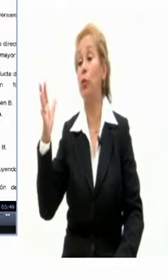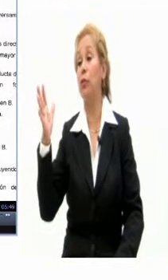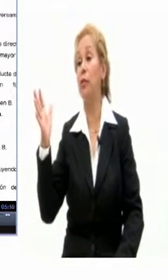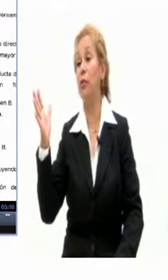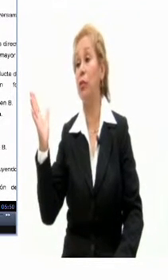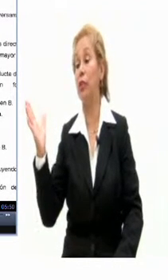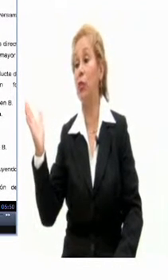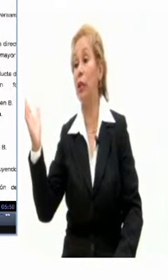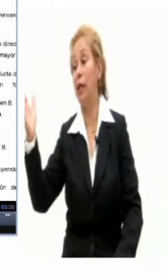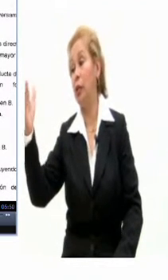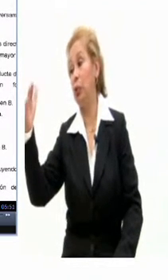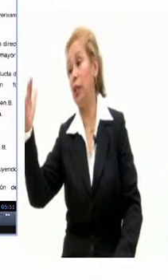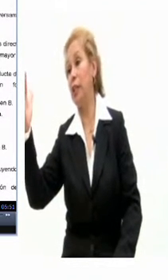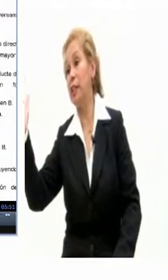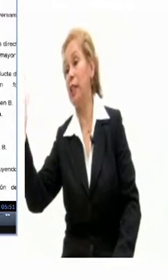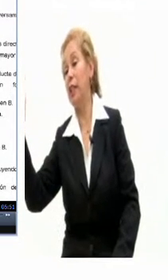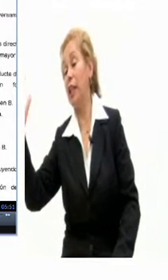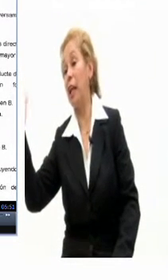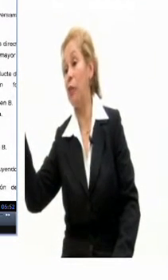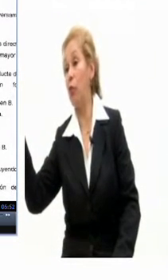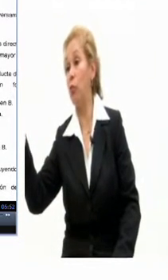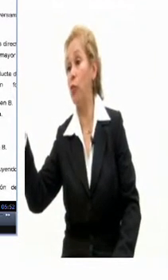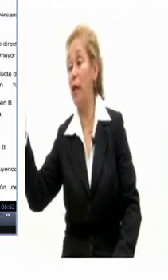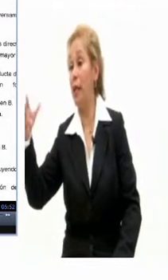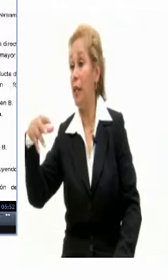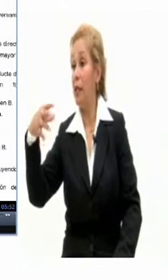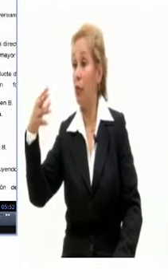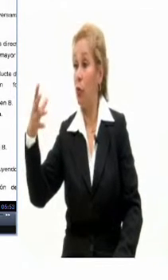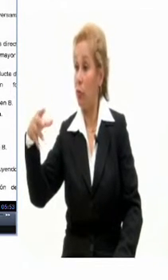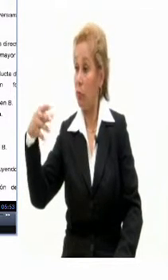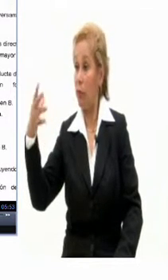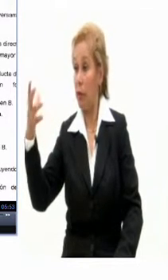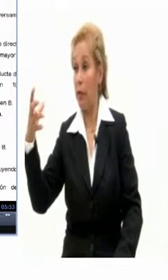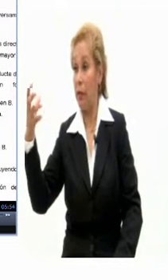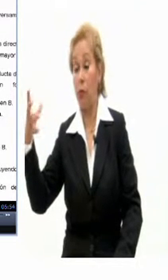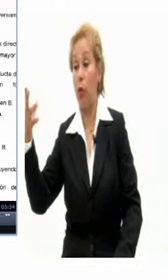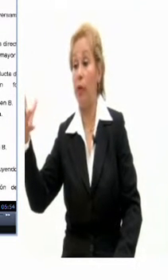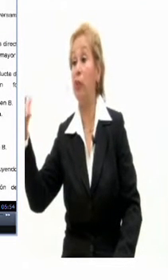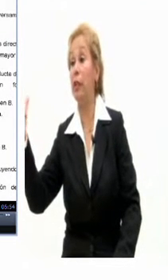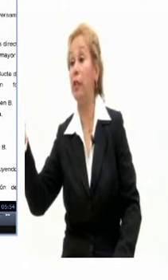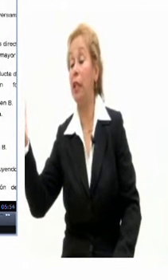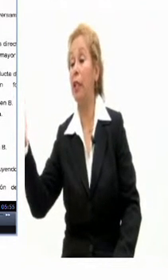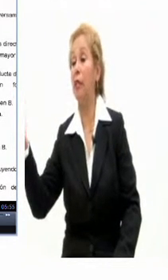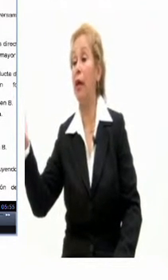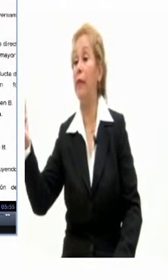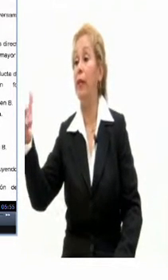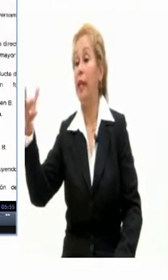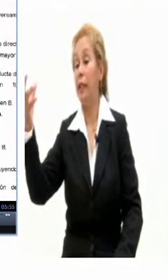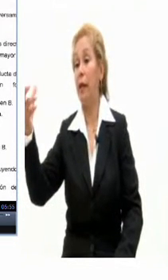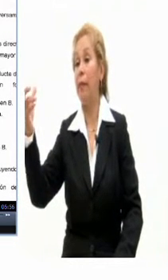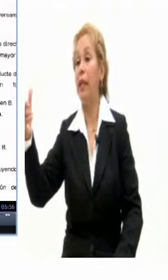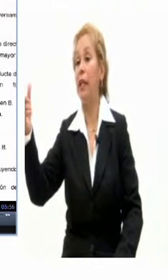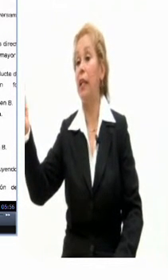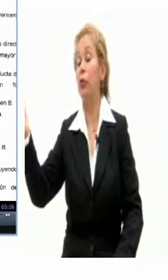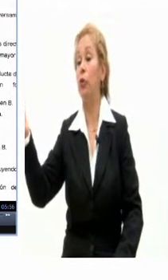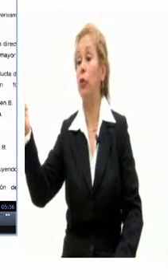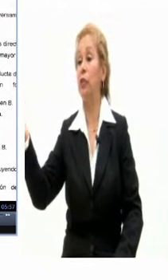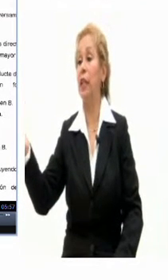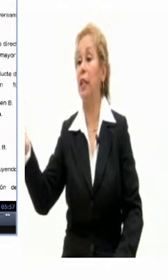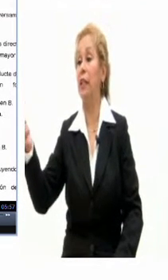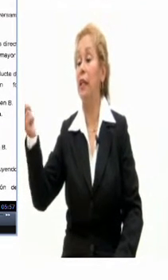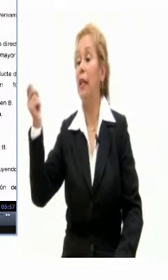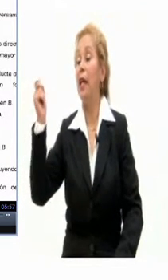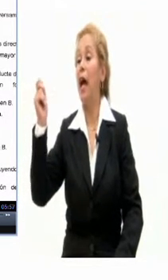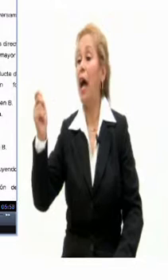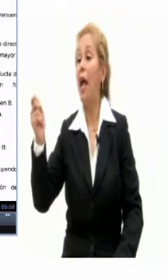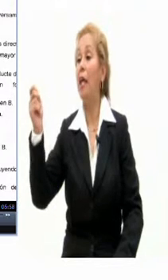¿Cuál sería su posible conjetura? Ustedes tienen la fórmula, ¿no?, por lo menos tentativa, también en la